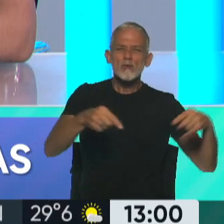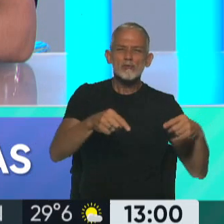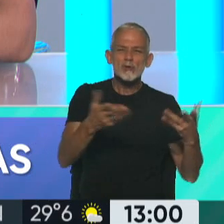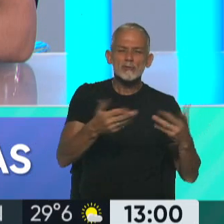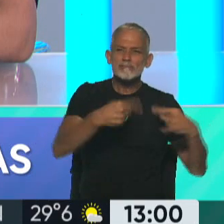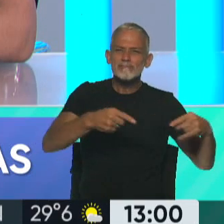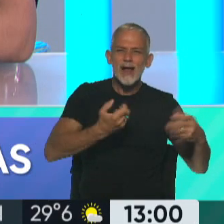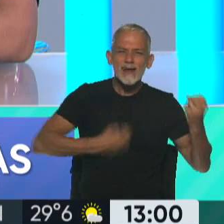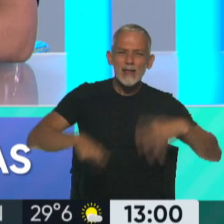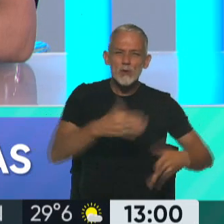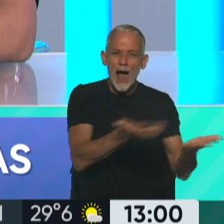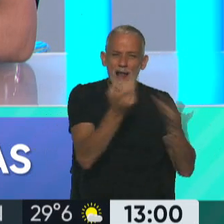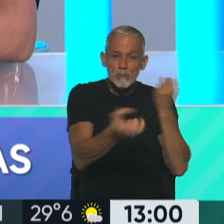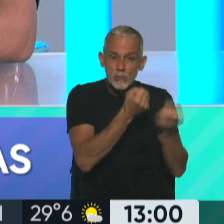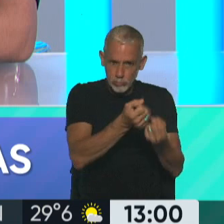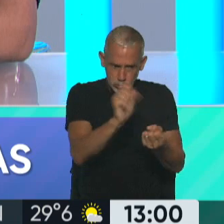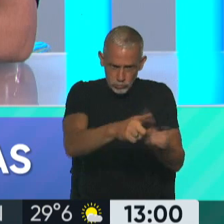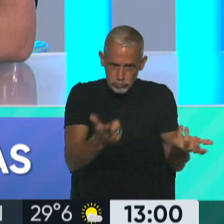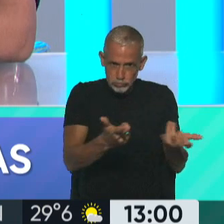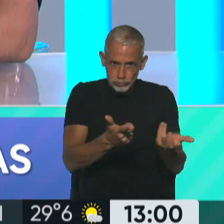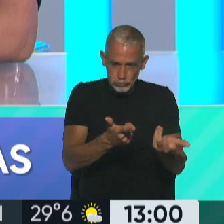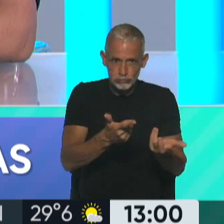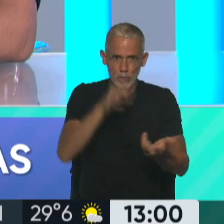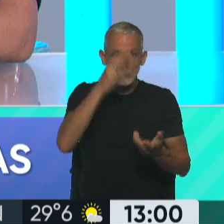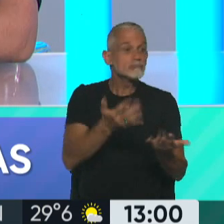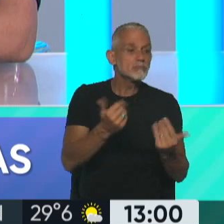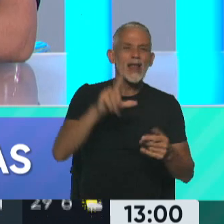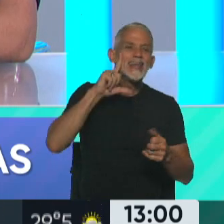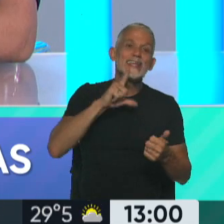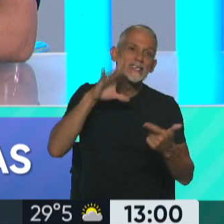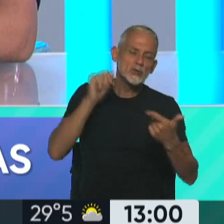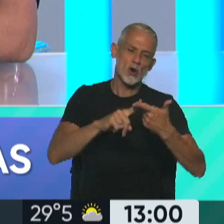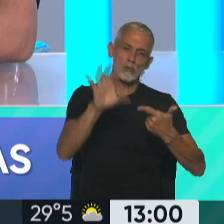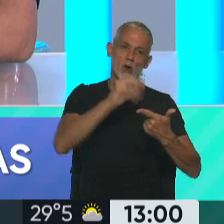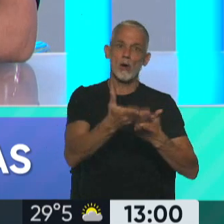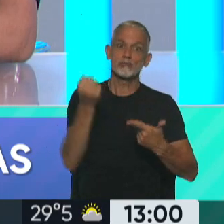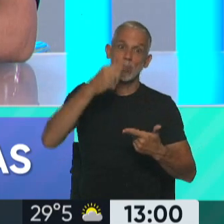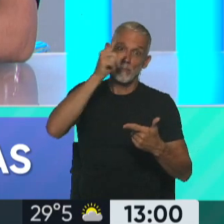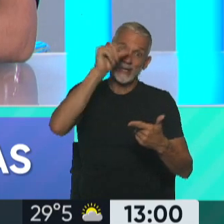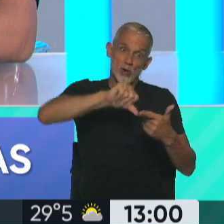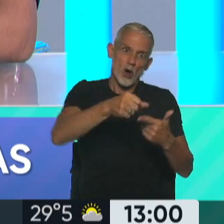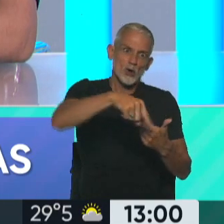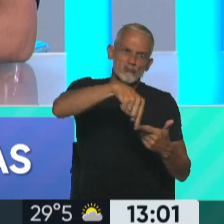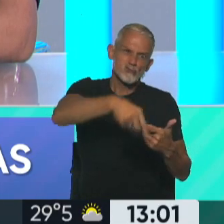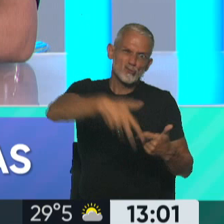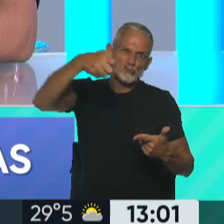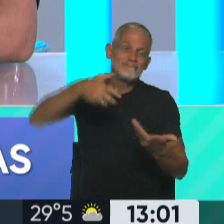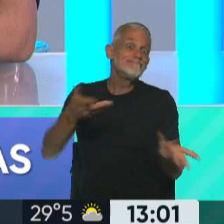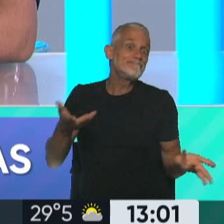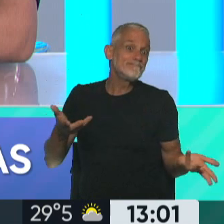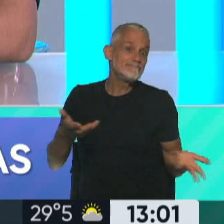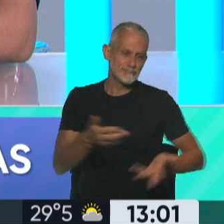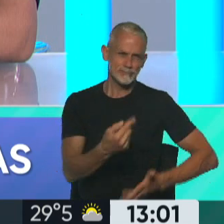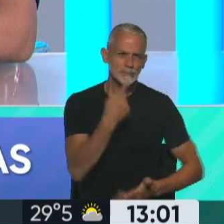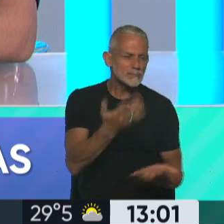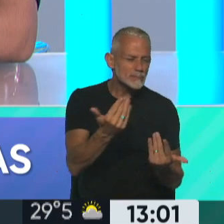naturales. O sea, otro tema fundamental cuando hablamos de litio, cuando hablamos de explotación. De petróleo. Claro, estamos hablando